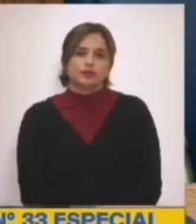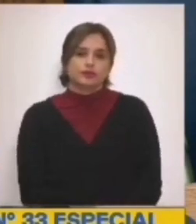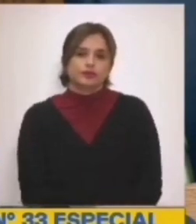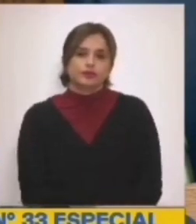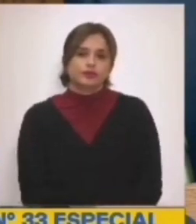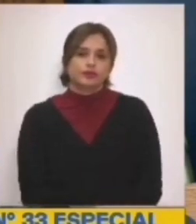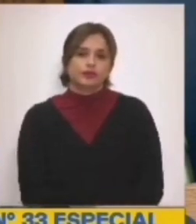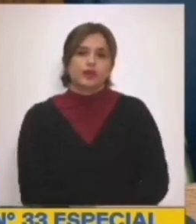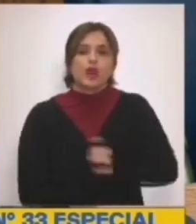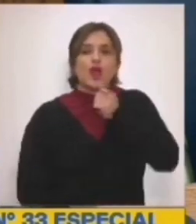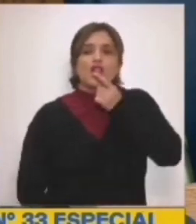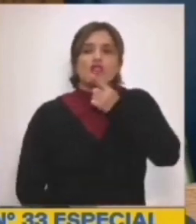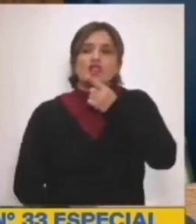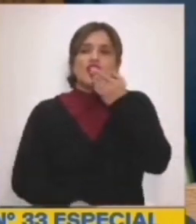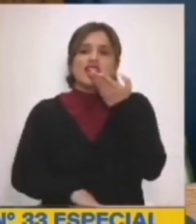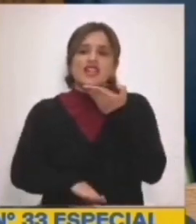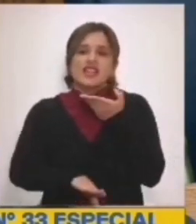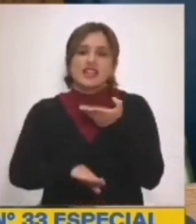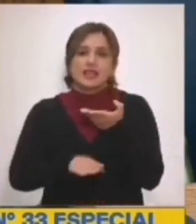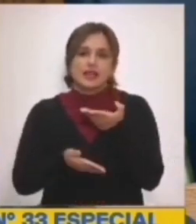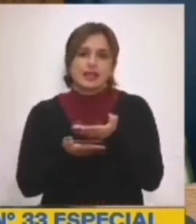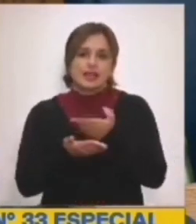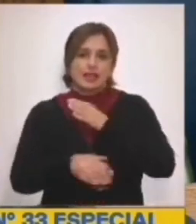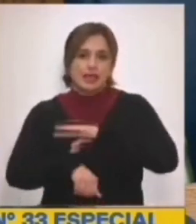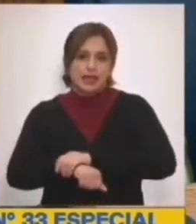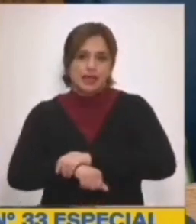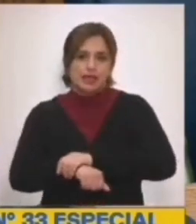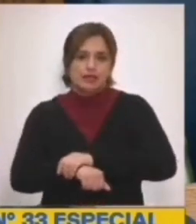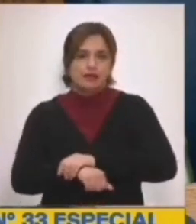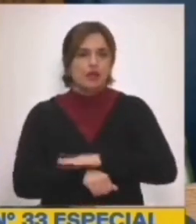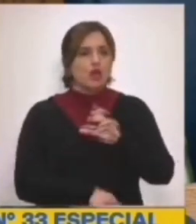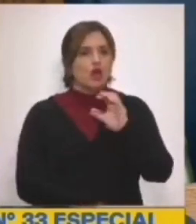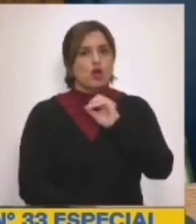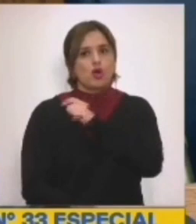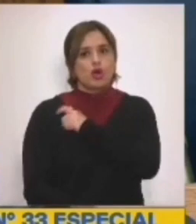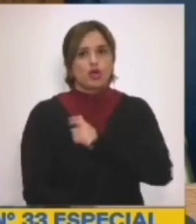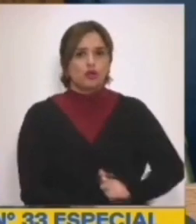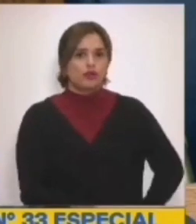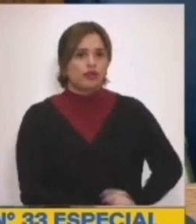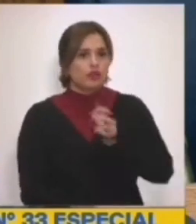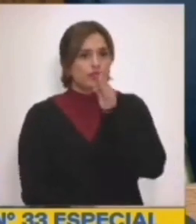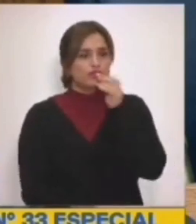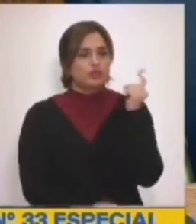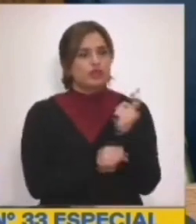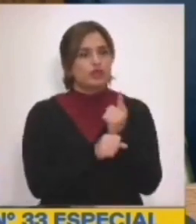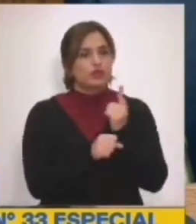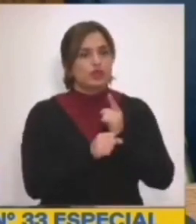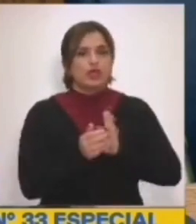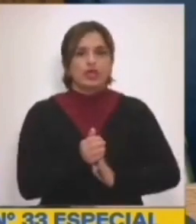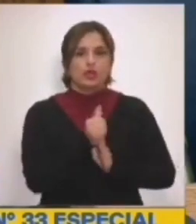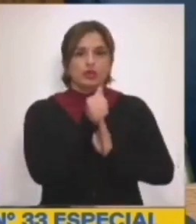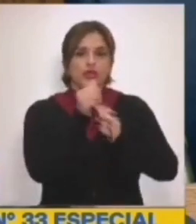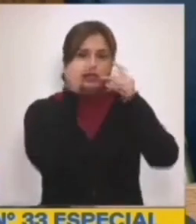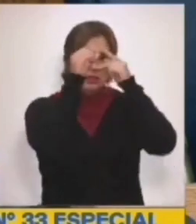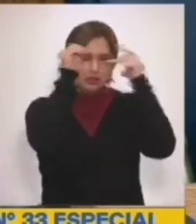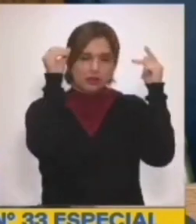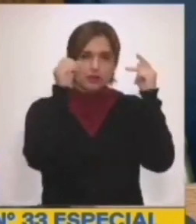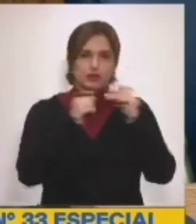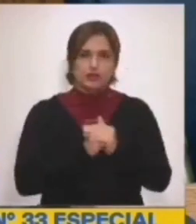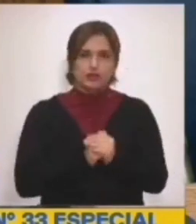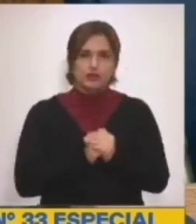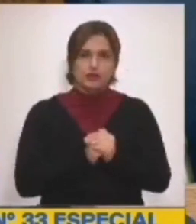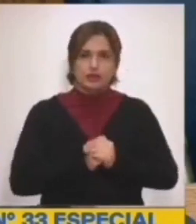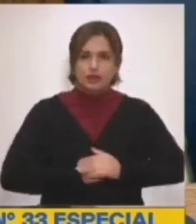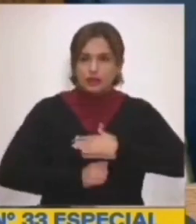presentar querella o el gobernador regional que dice que él ha estado conversando con dirigente mapuche que no quiere un estado de excepción lo que